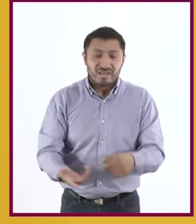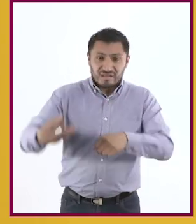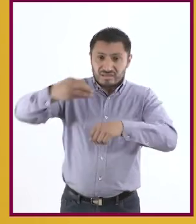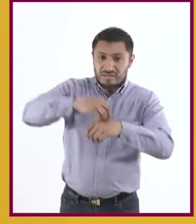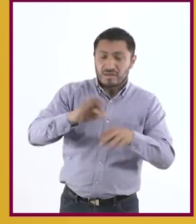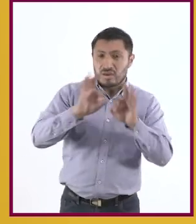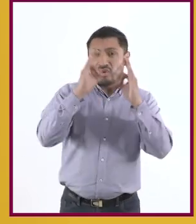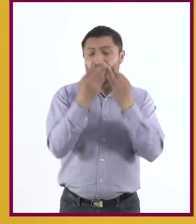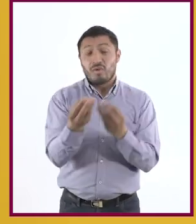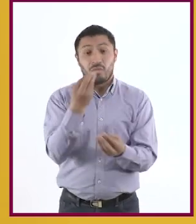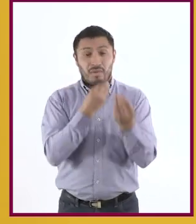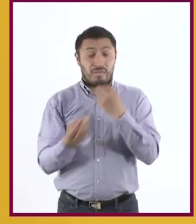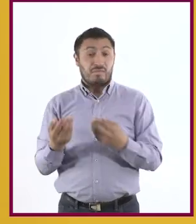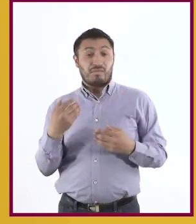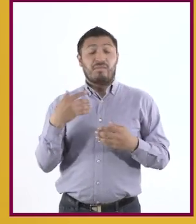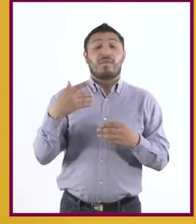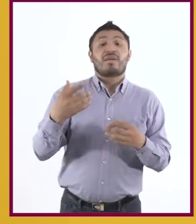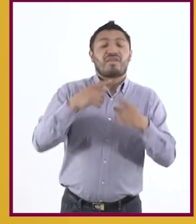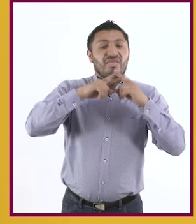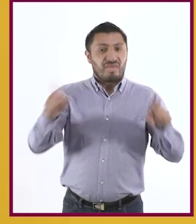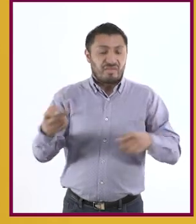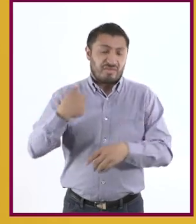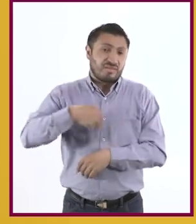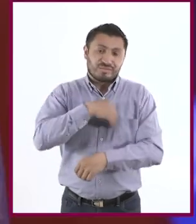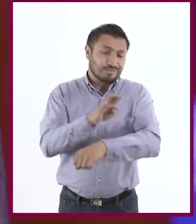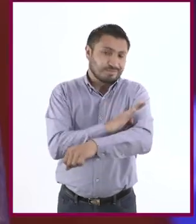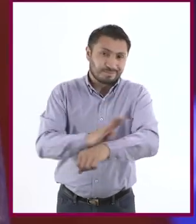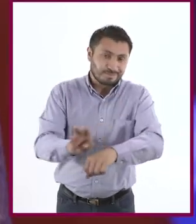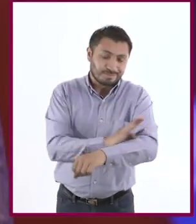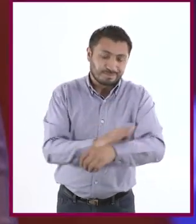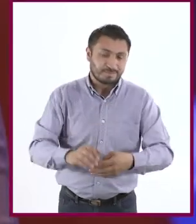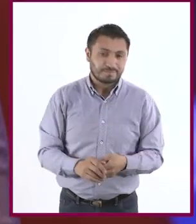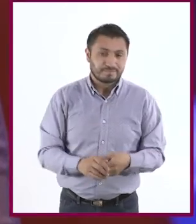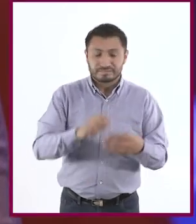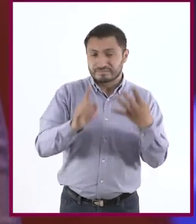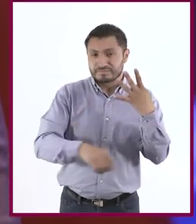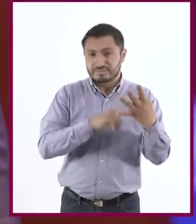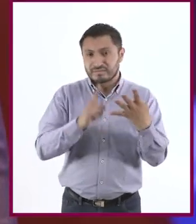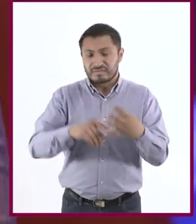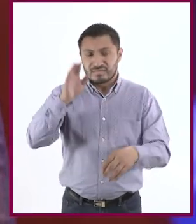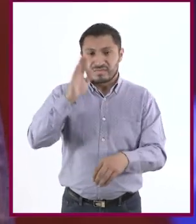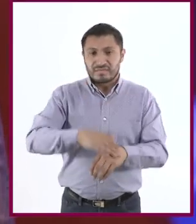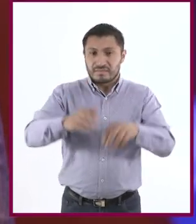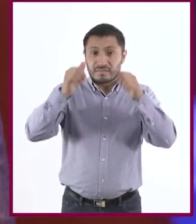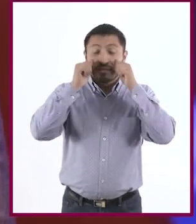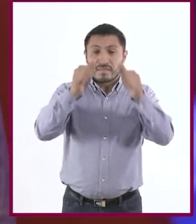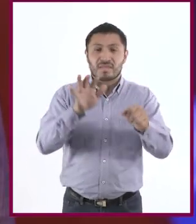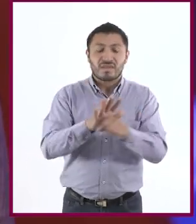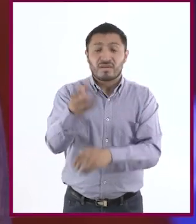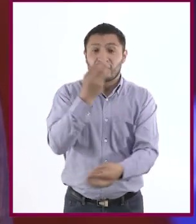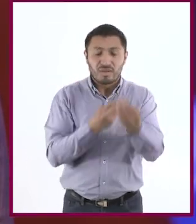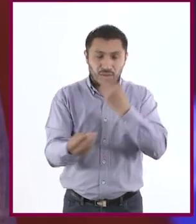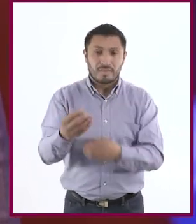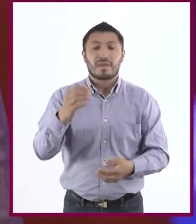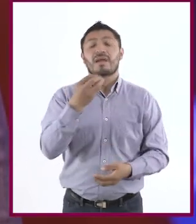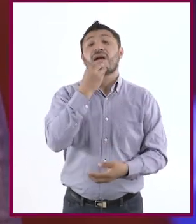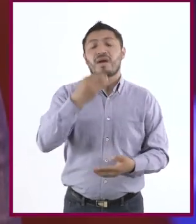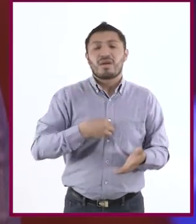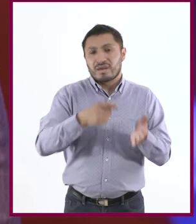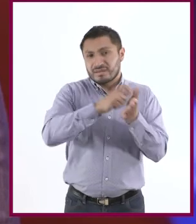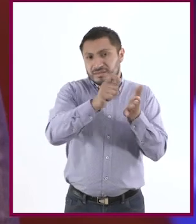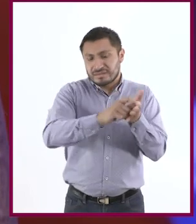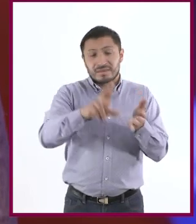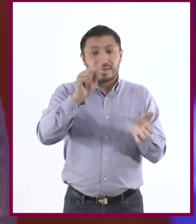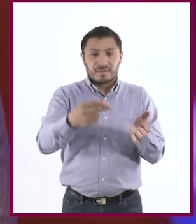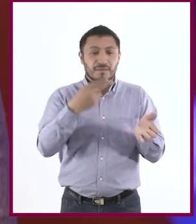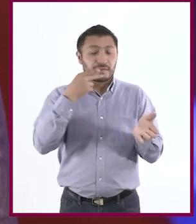un modelo de alimentación ajeno a nuestro beneficio. 4. Mayor atención a lo que comemos. Aunque los etiquetados no revelan el